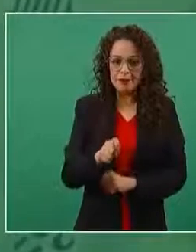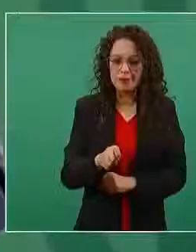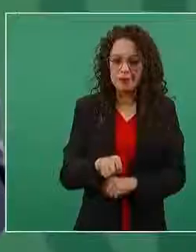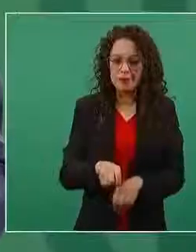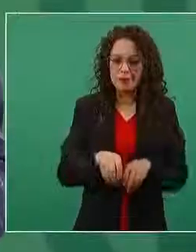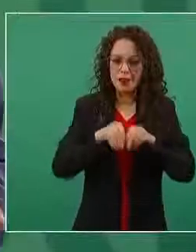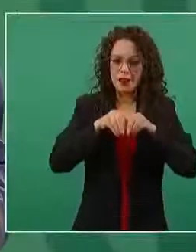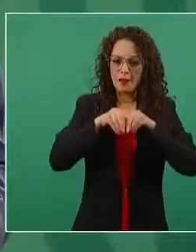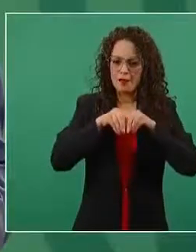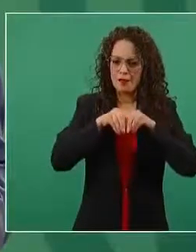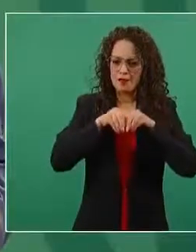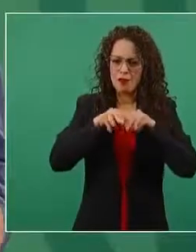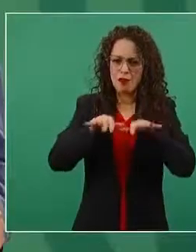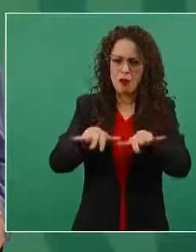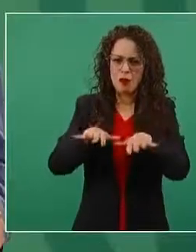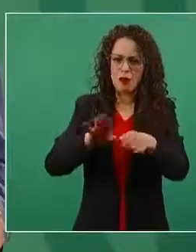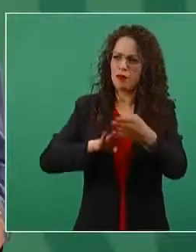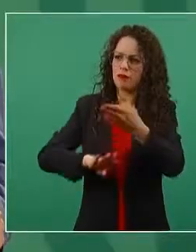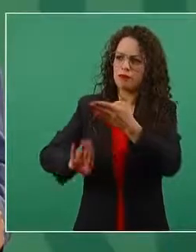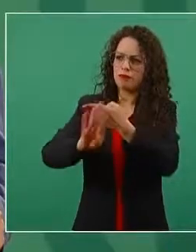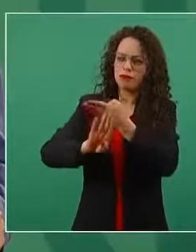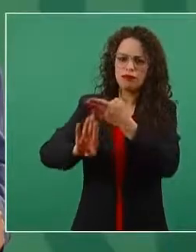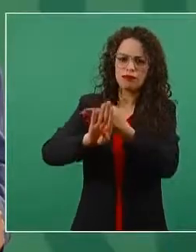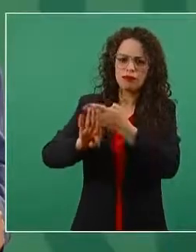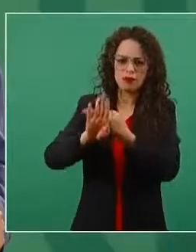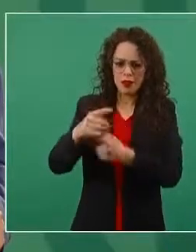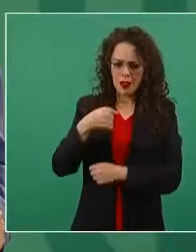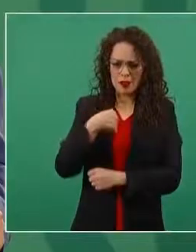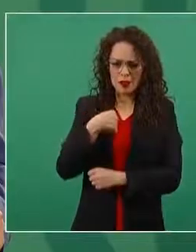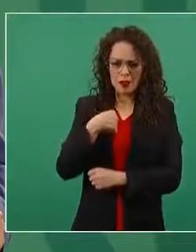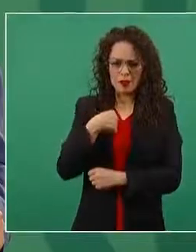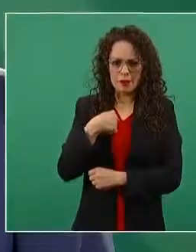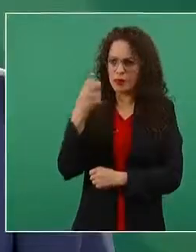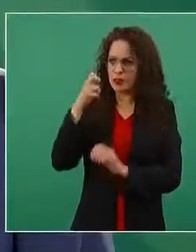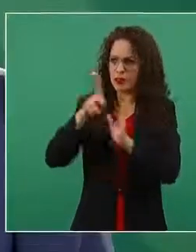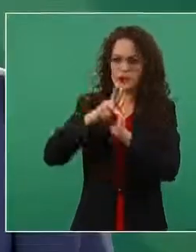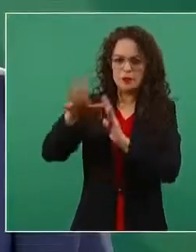hacen un editorial en contra mía, los del País.